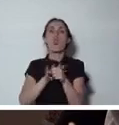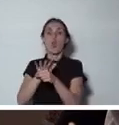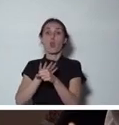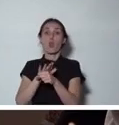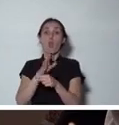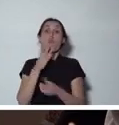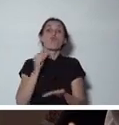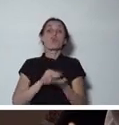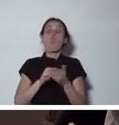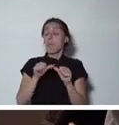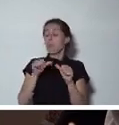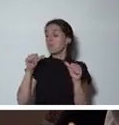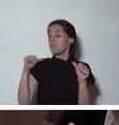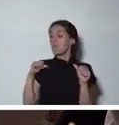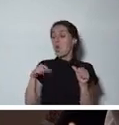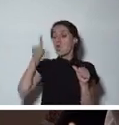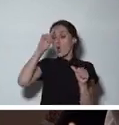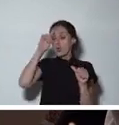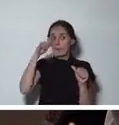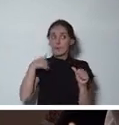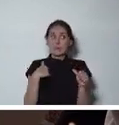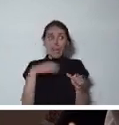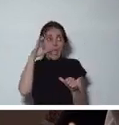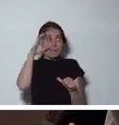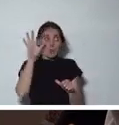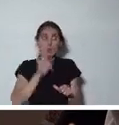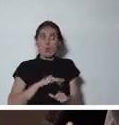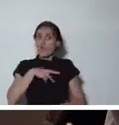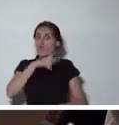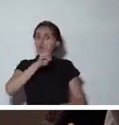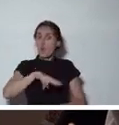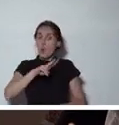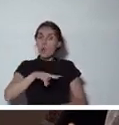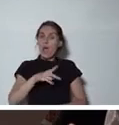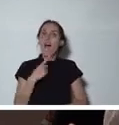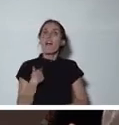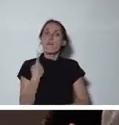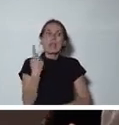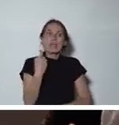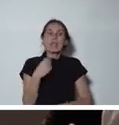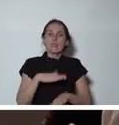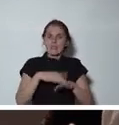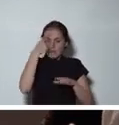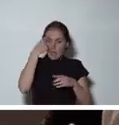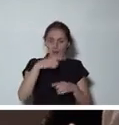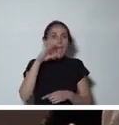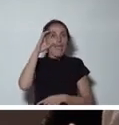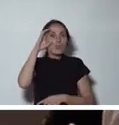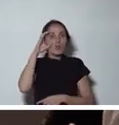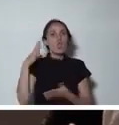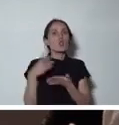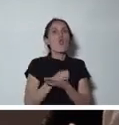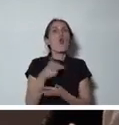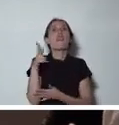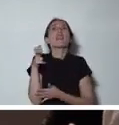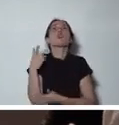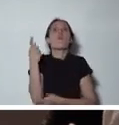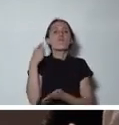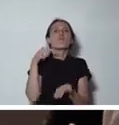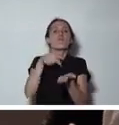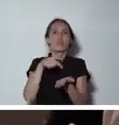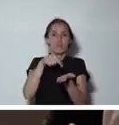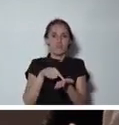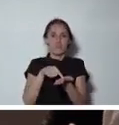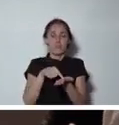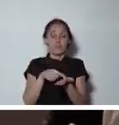fuera que nunca han sentido que el estado pudiera abrirles una puerta para garantizar sus derechos para resolver sus problemas y escuchar el Y